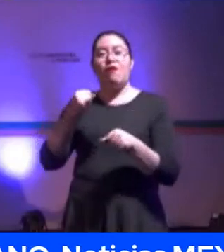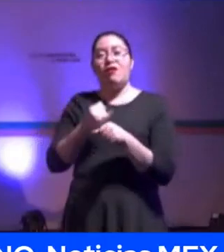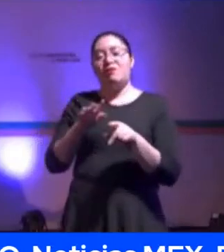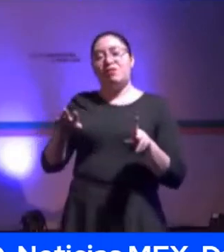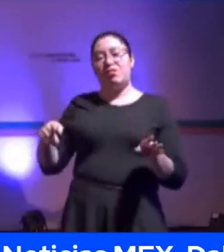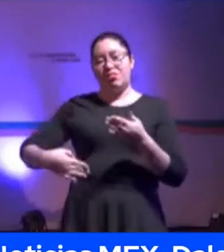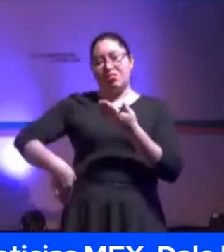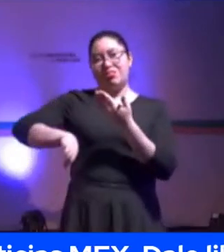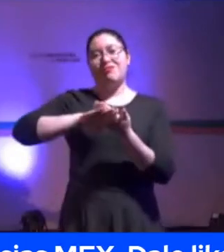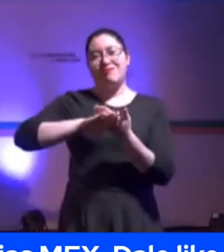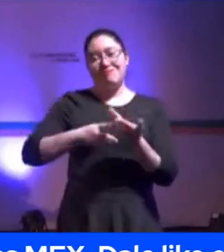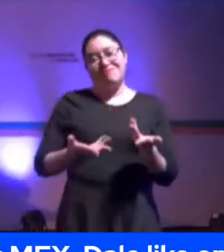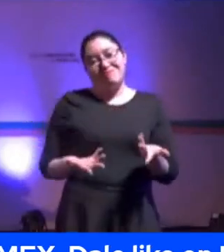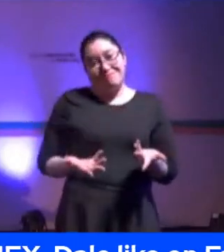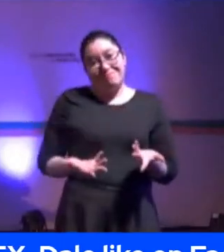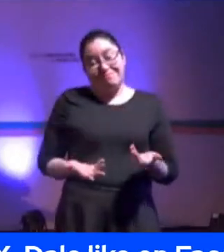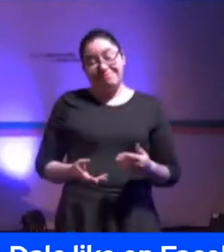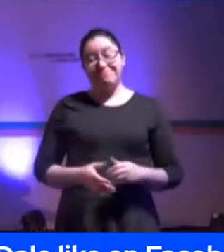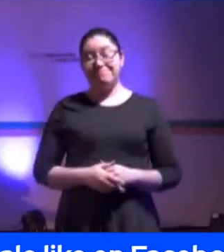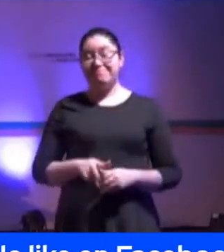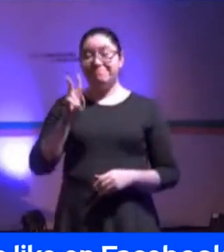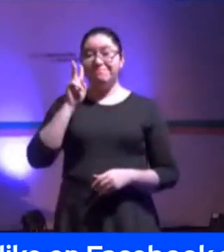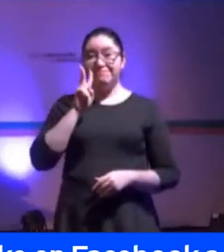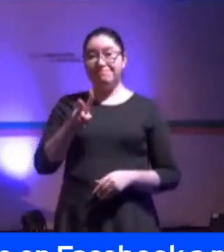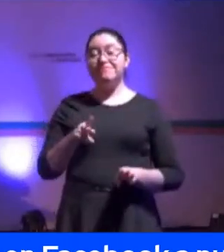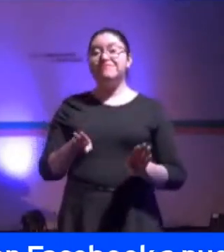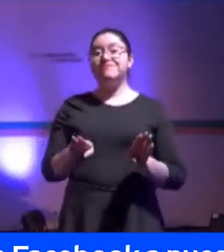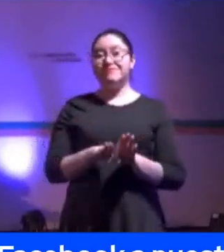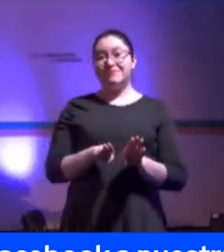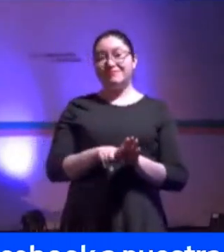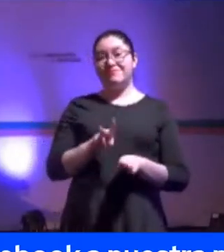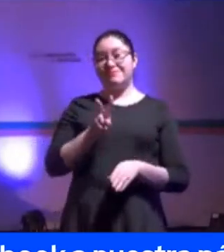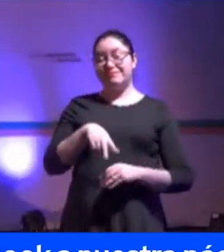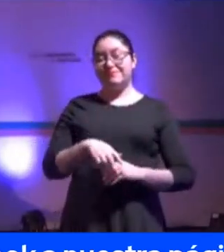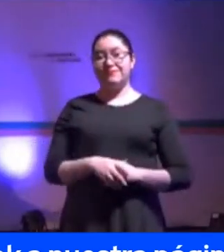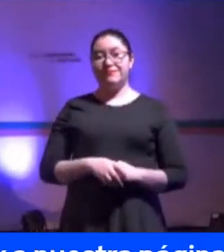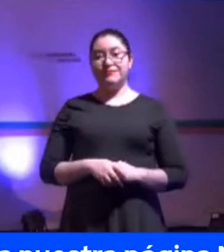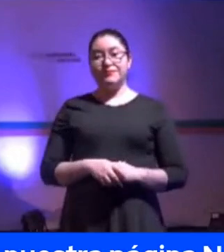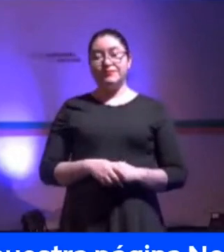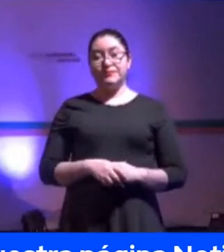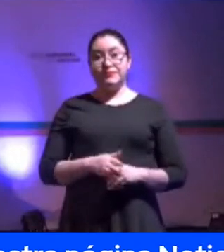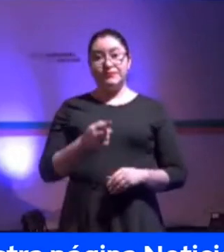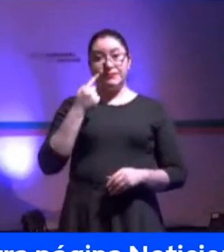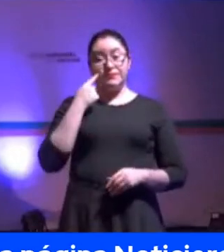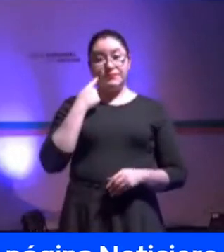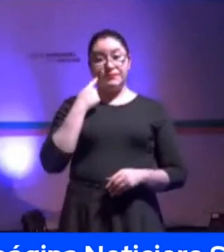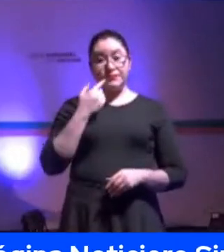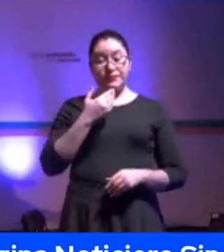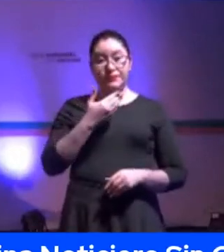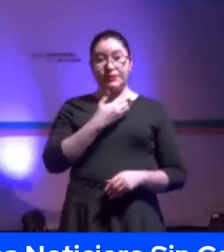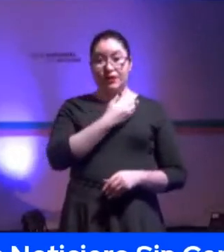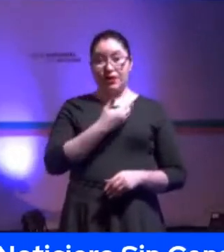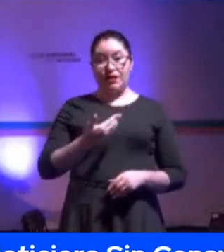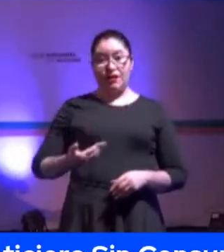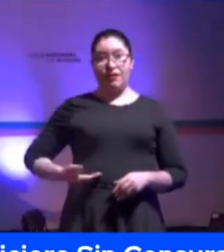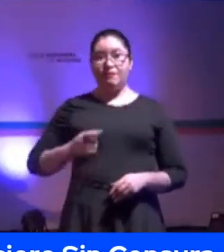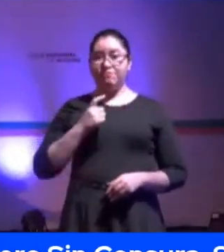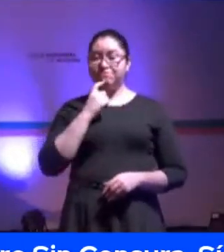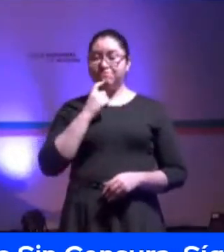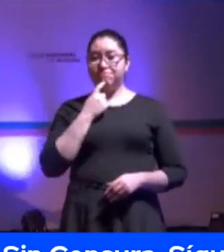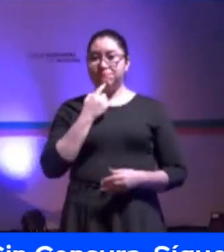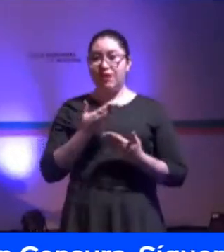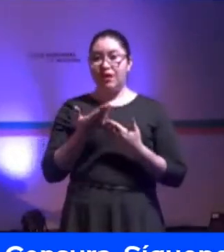él. Fíjense qué bonita y qué cosas, cómo dan vueltas las vidas. Andrés Manuel López Obrador en Tabasco intentó ser